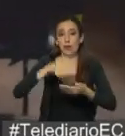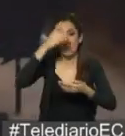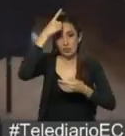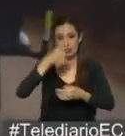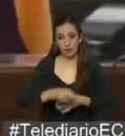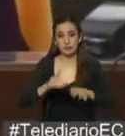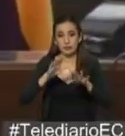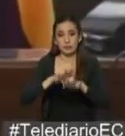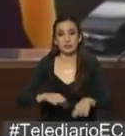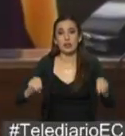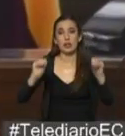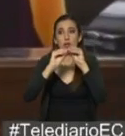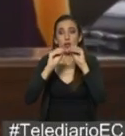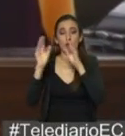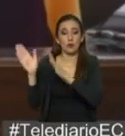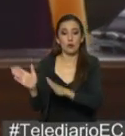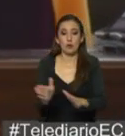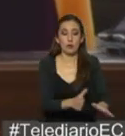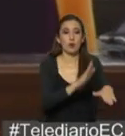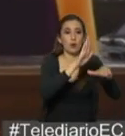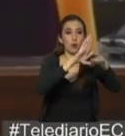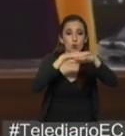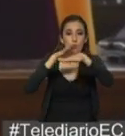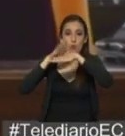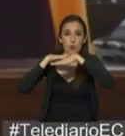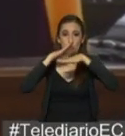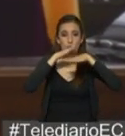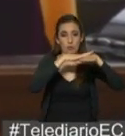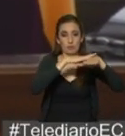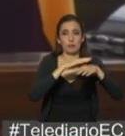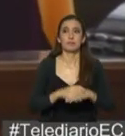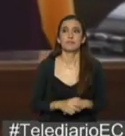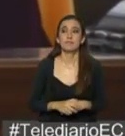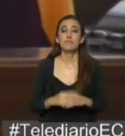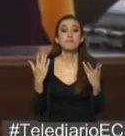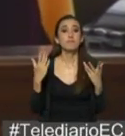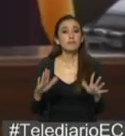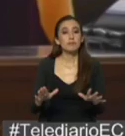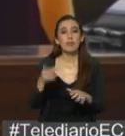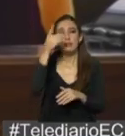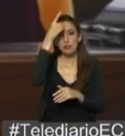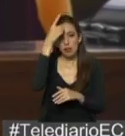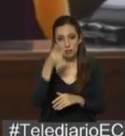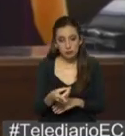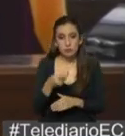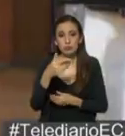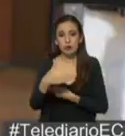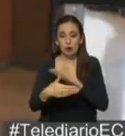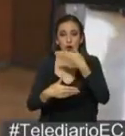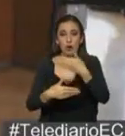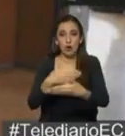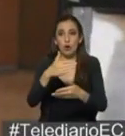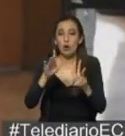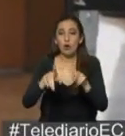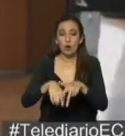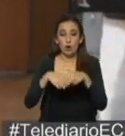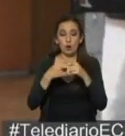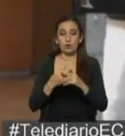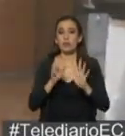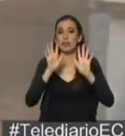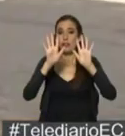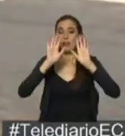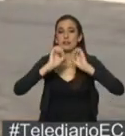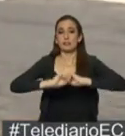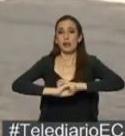al convencimiento de la culpabilidad. Esa es la resolución que ha leído el tribunal a partir de las 10 de la mañana